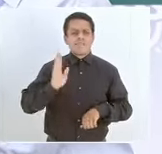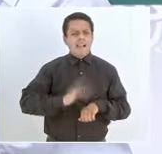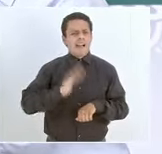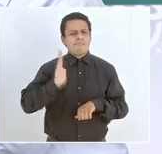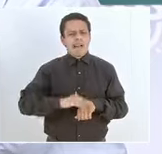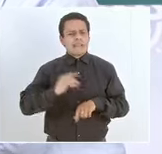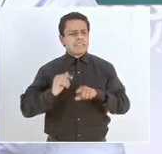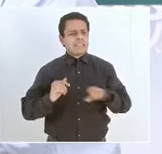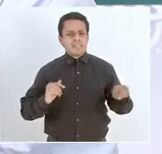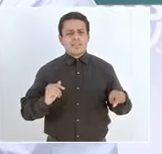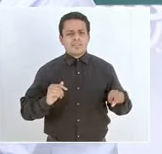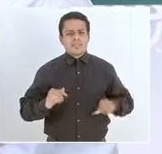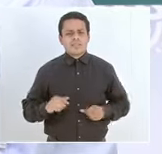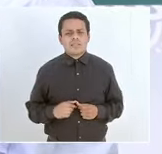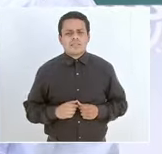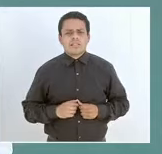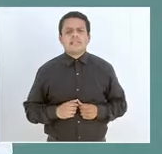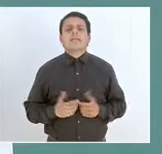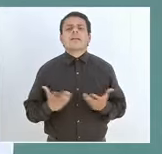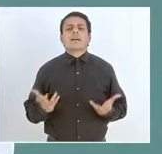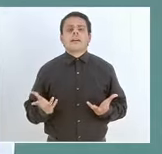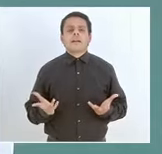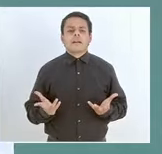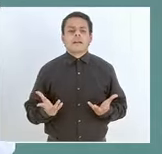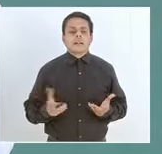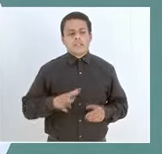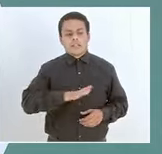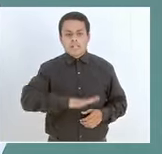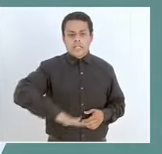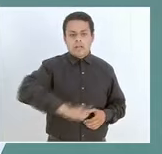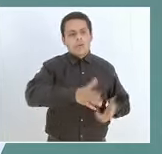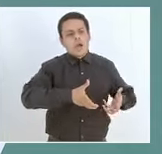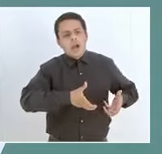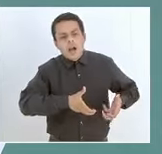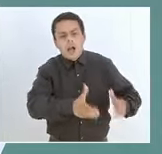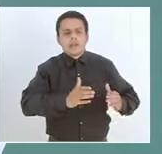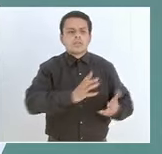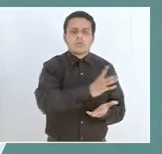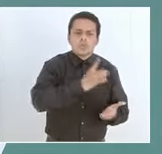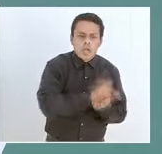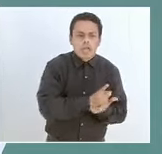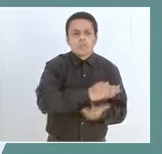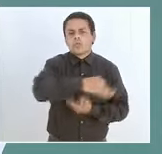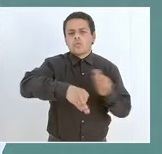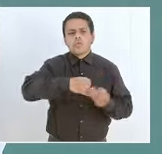pueblo es la seguridad pública.